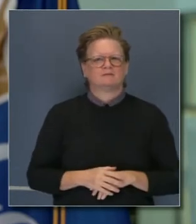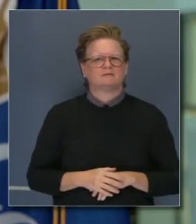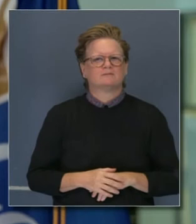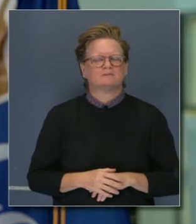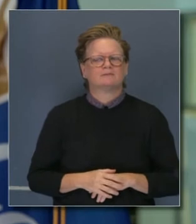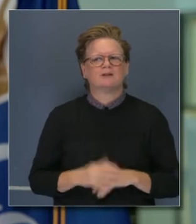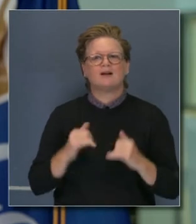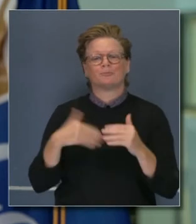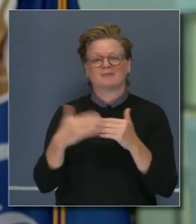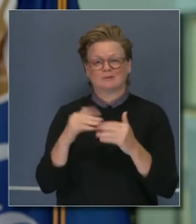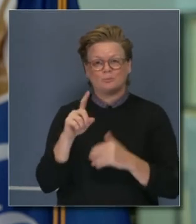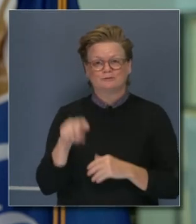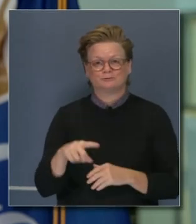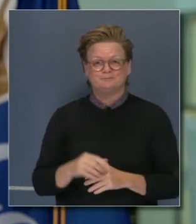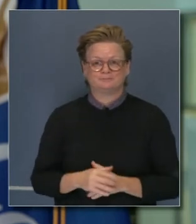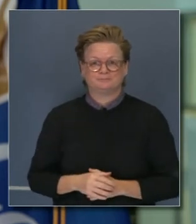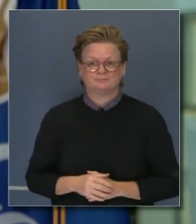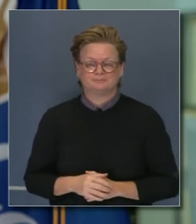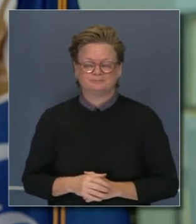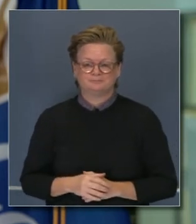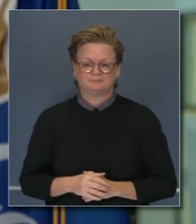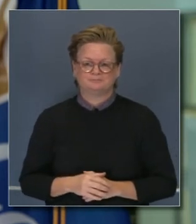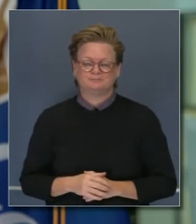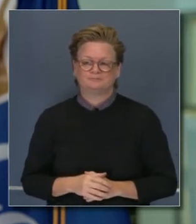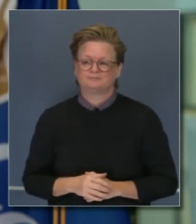Gobernador, la creación de estos